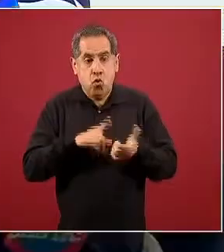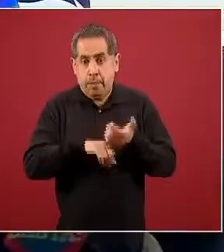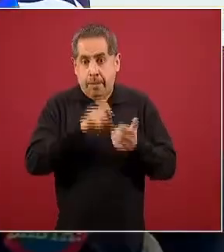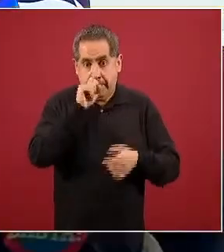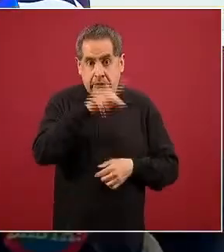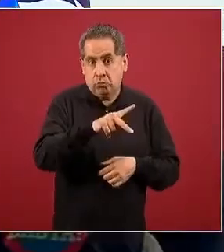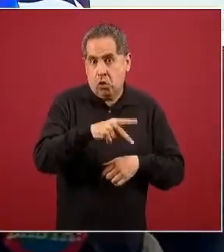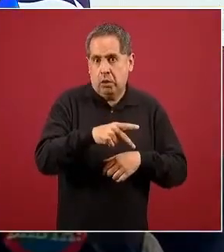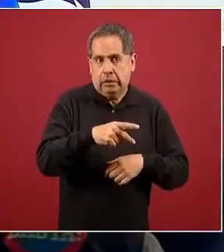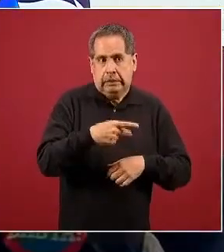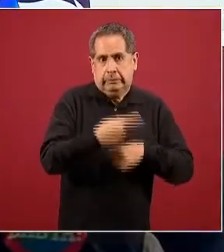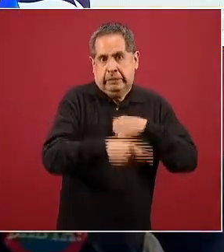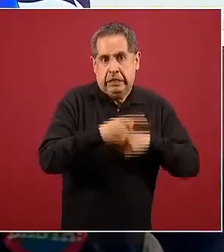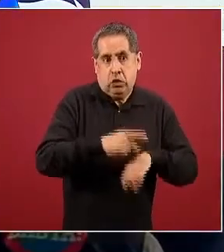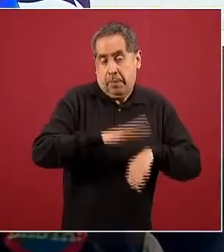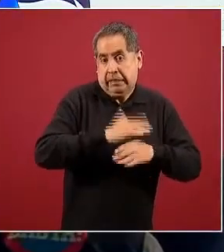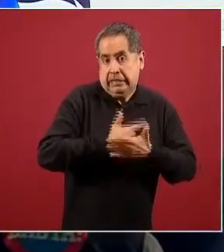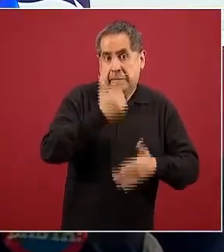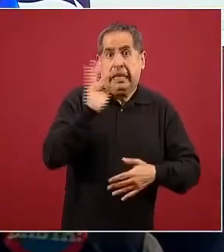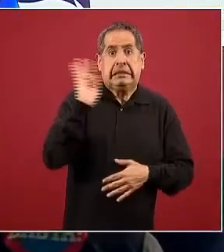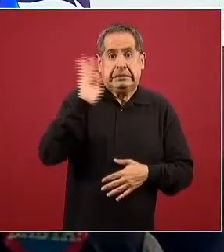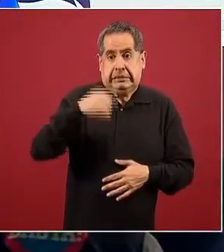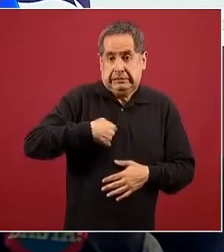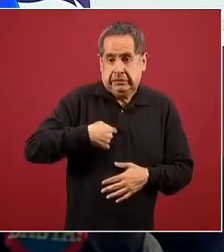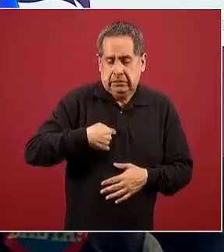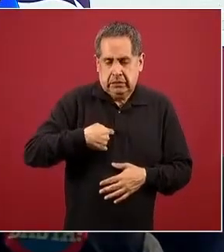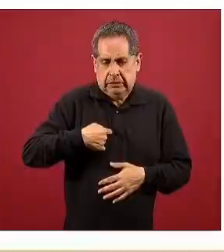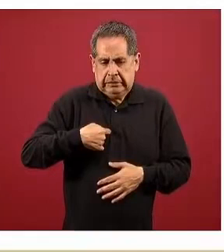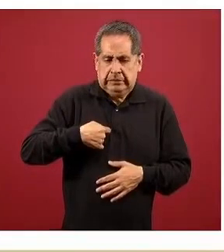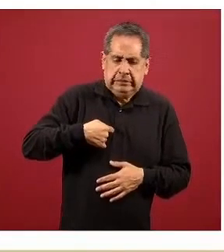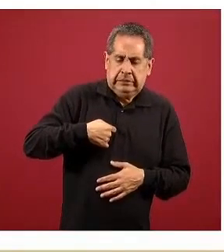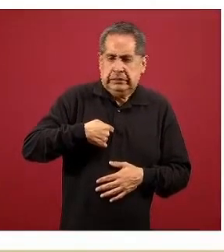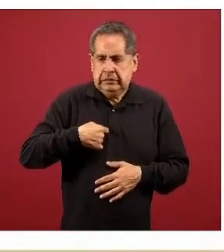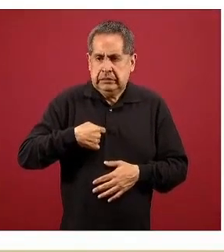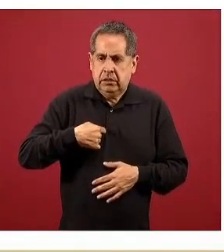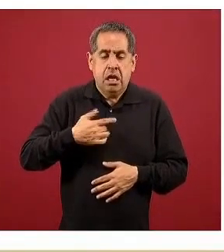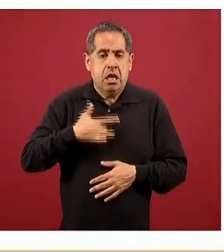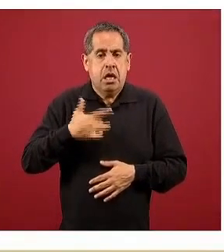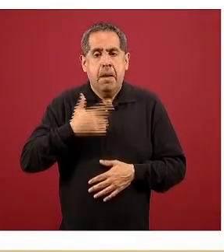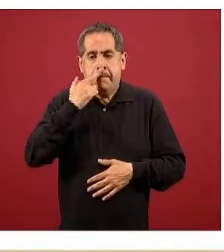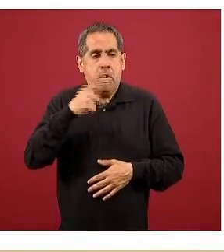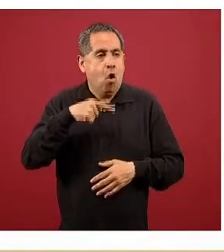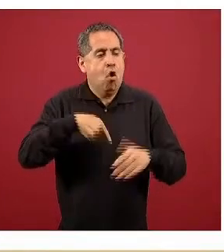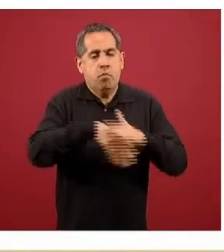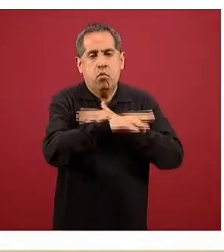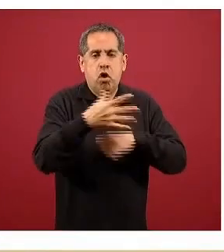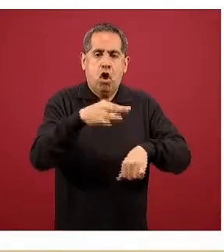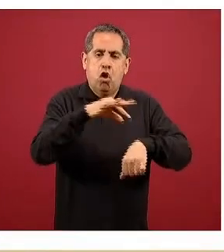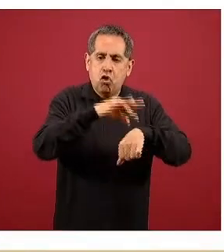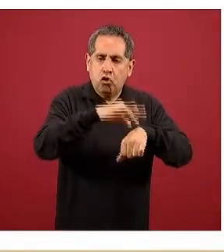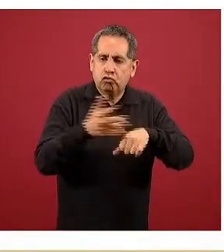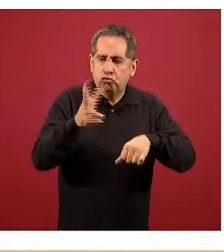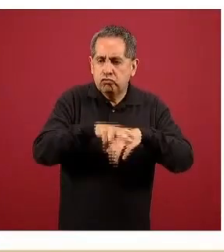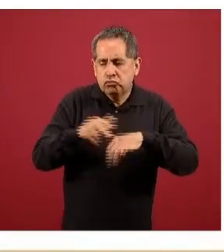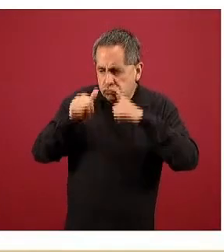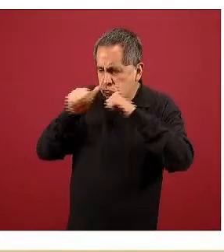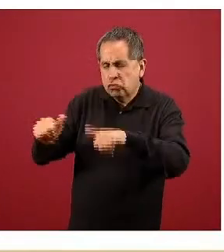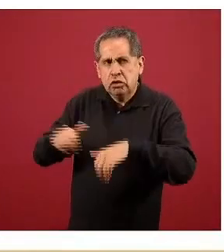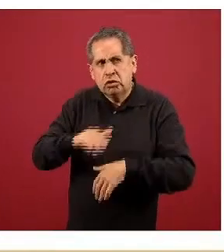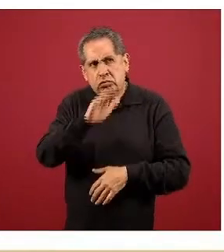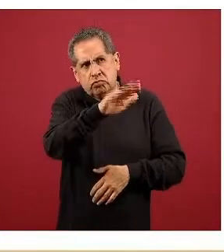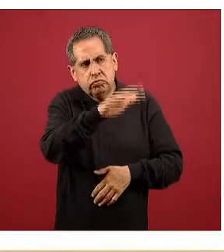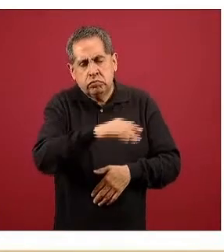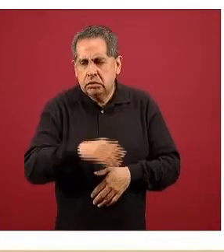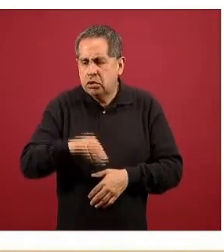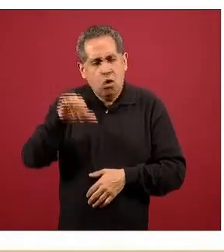mayor riesgo para presentar un cuadro grave, voy a atención a mi salud, voy a recibir atención médica